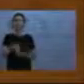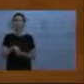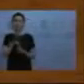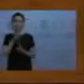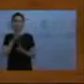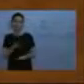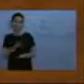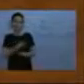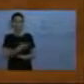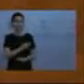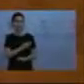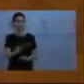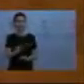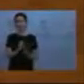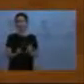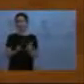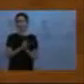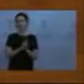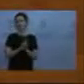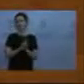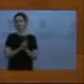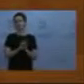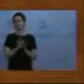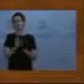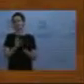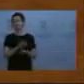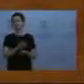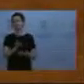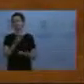escasa fe en el cumplimiento, se lo pido también a los diputados del Grupo Socialista,